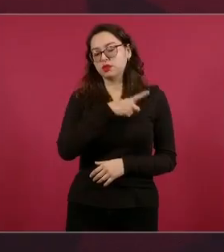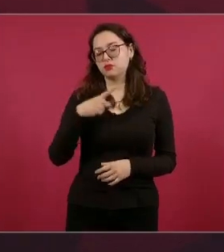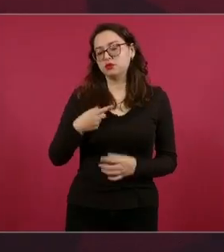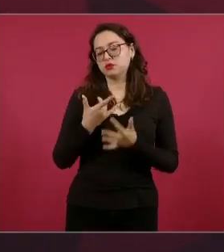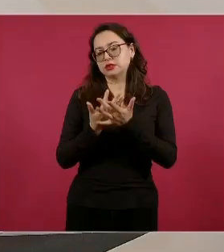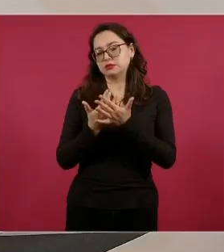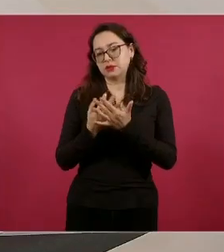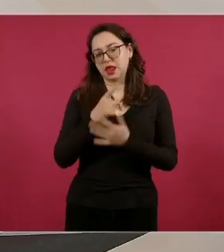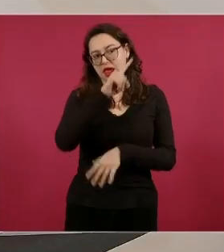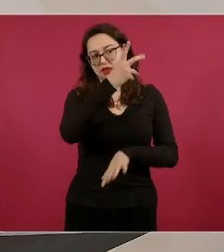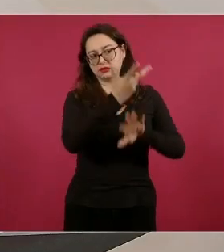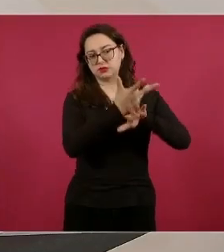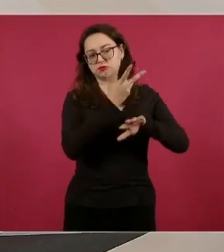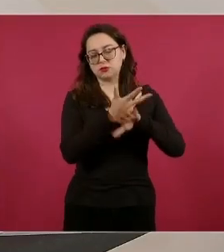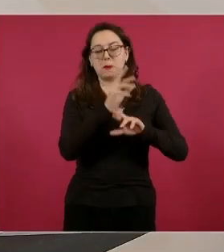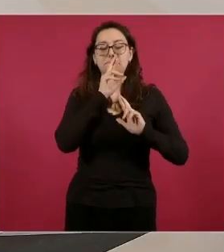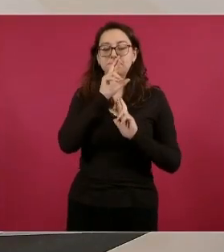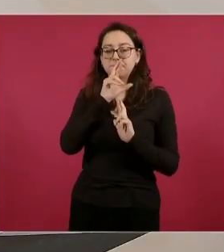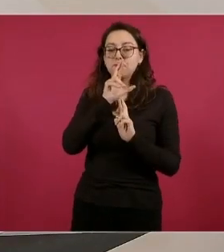Ya debe de tener